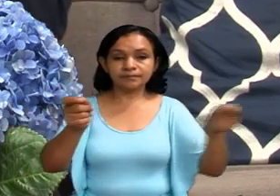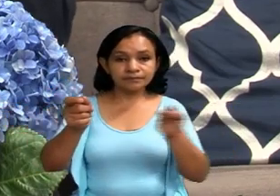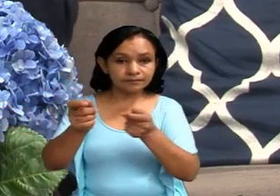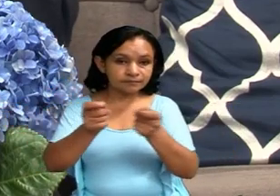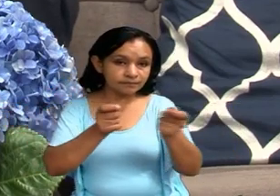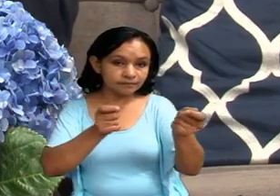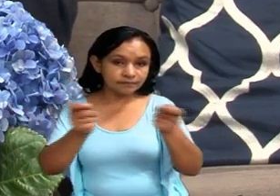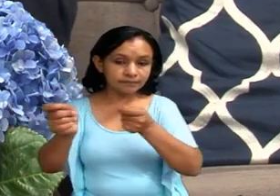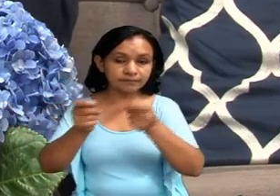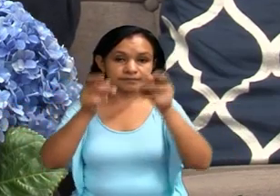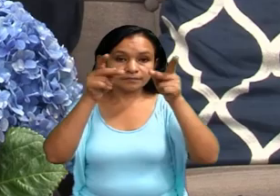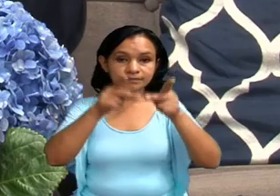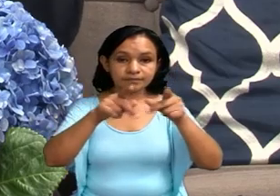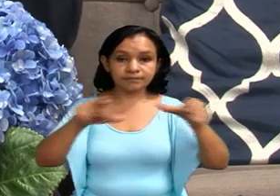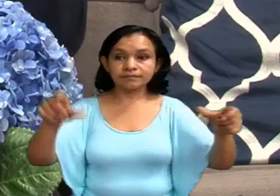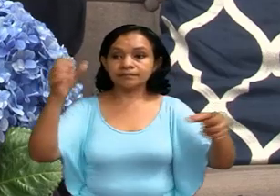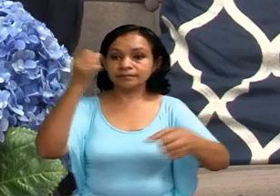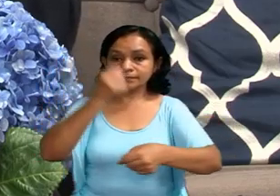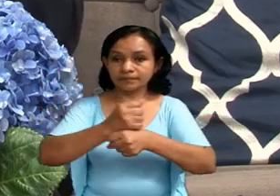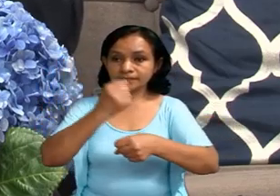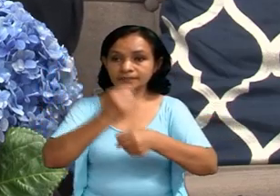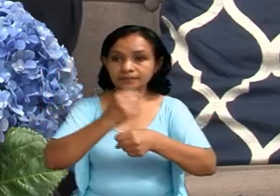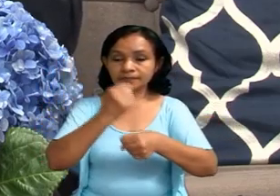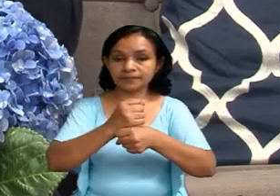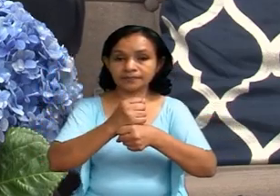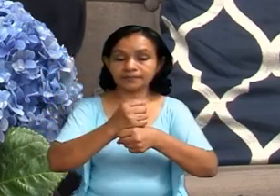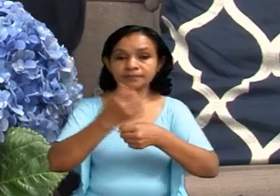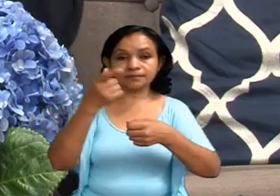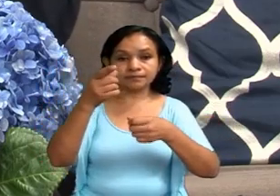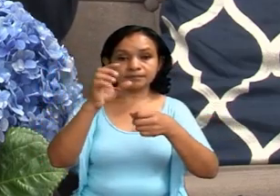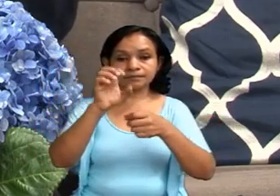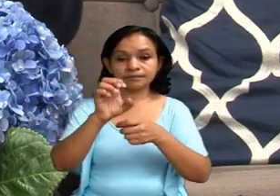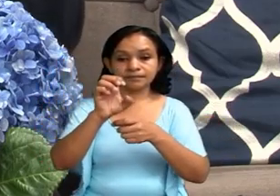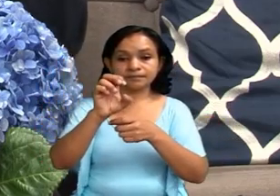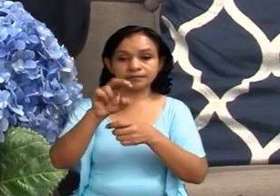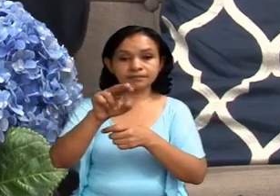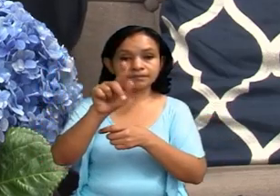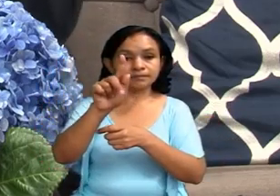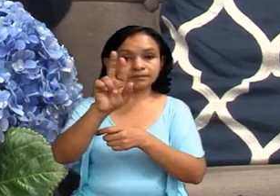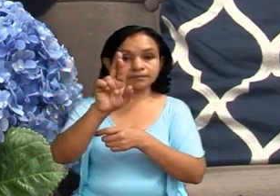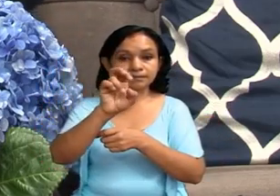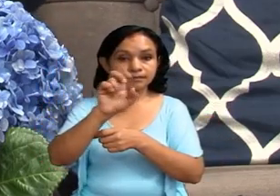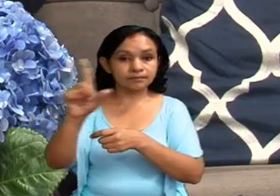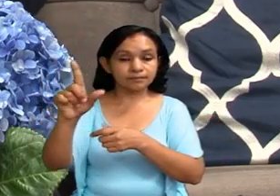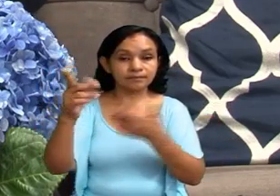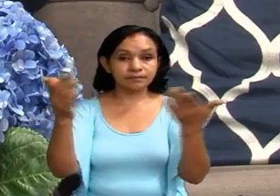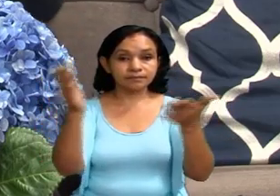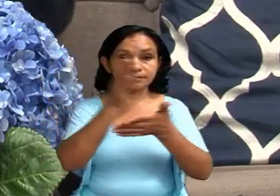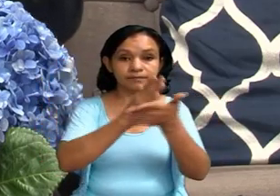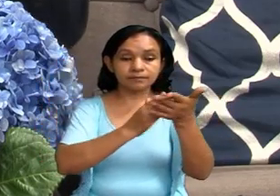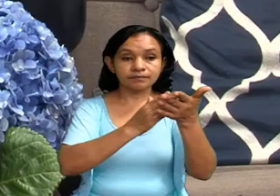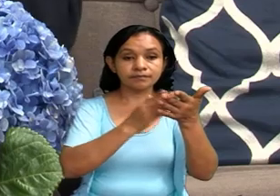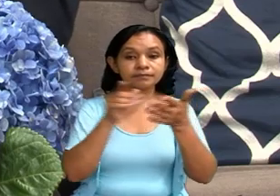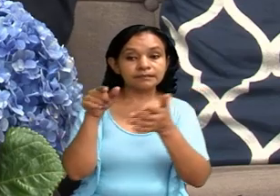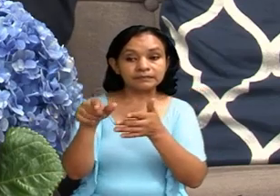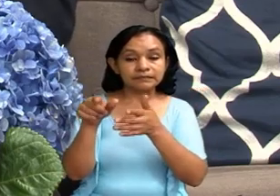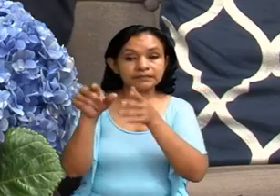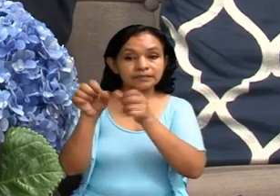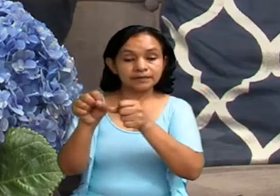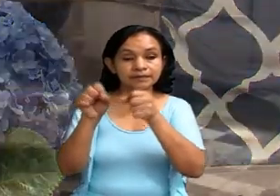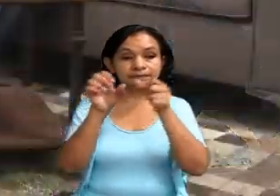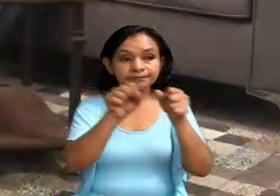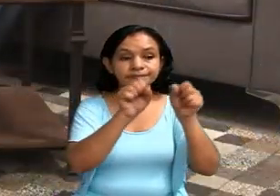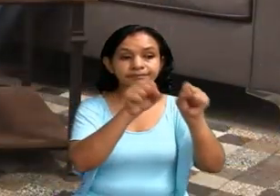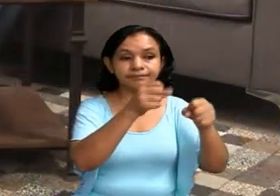un plan de trabajo que nos da la empresa y Enatrel, para que en los huecos que tenemos así